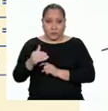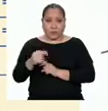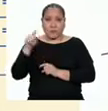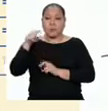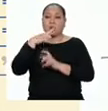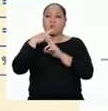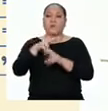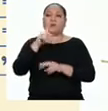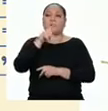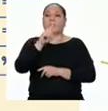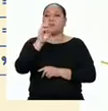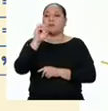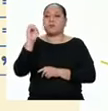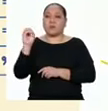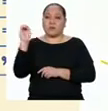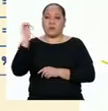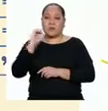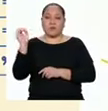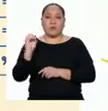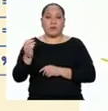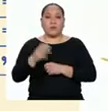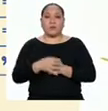debe ser 100%.